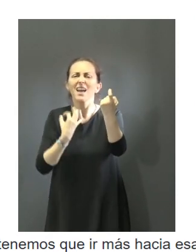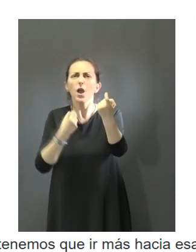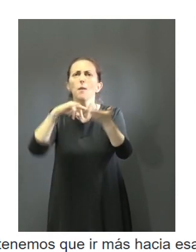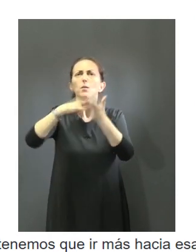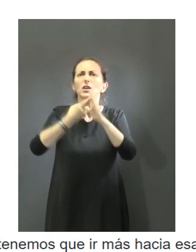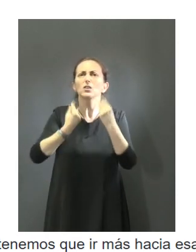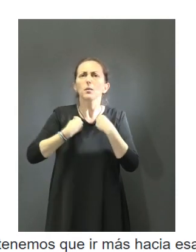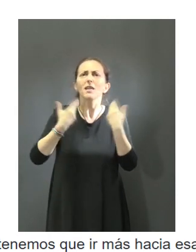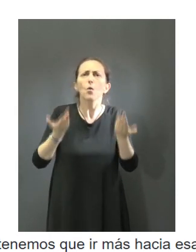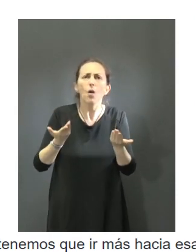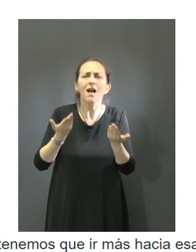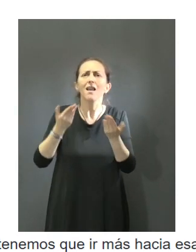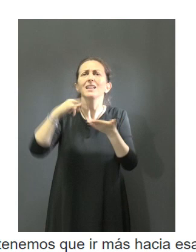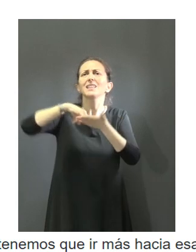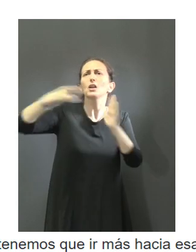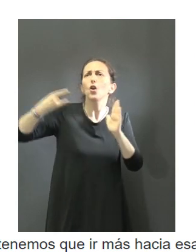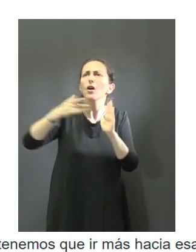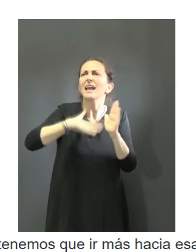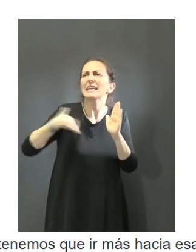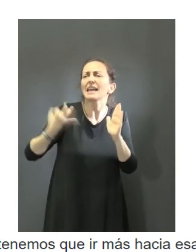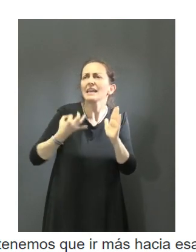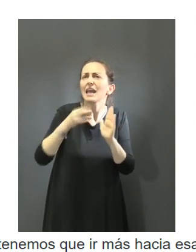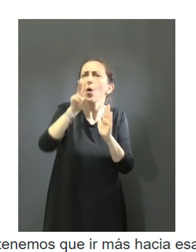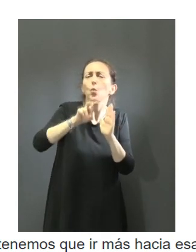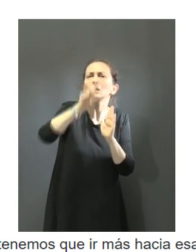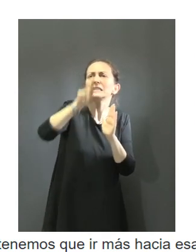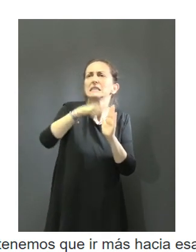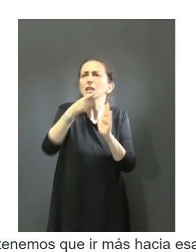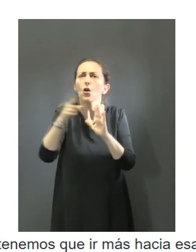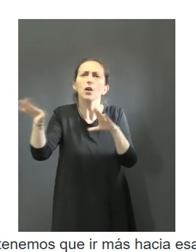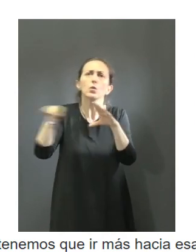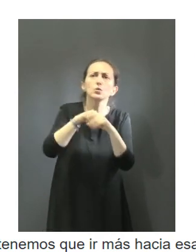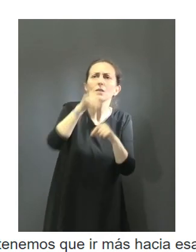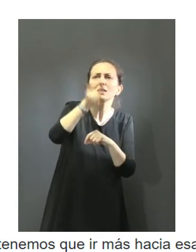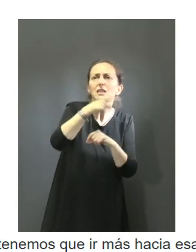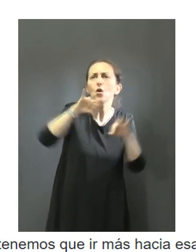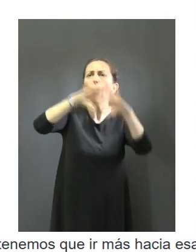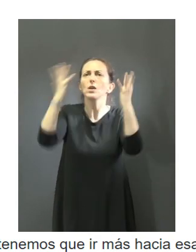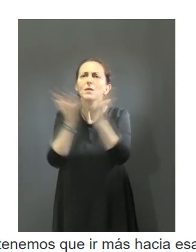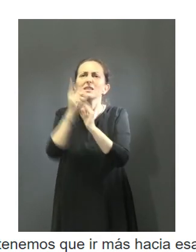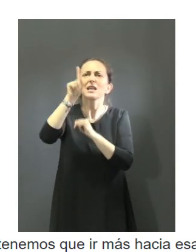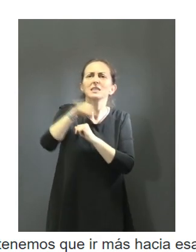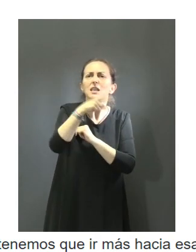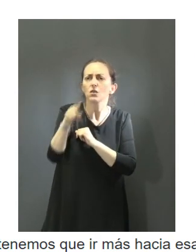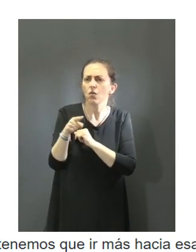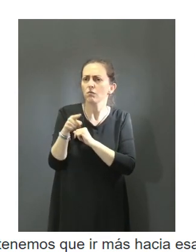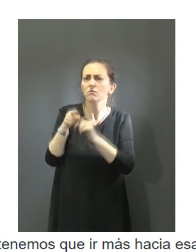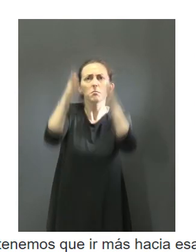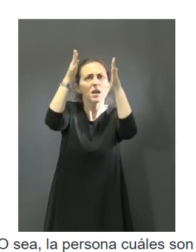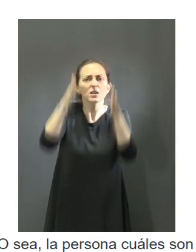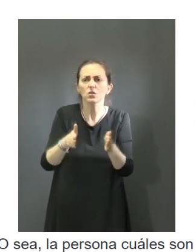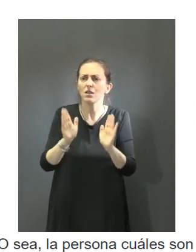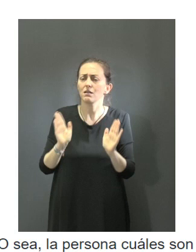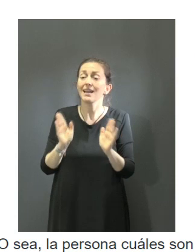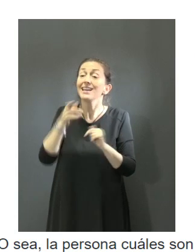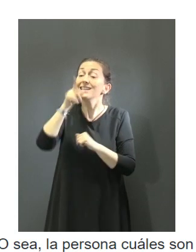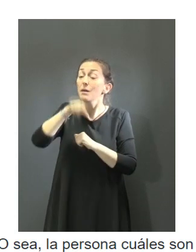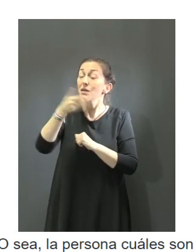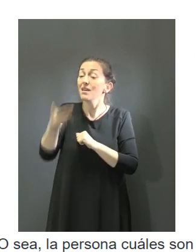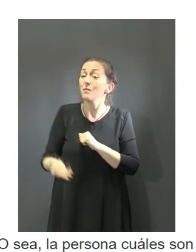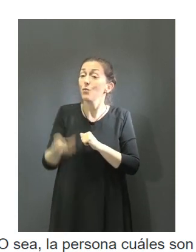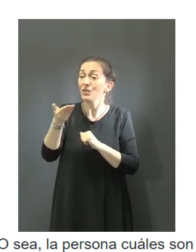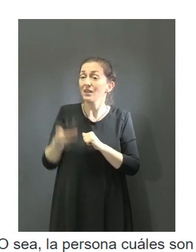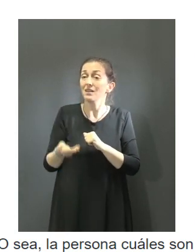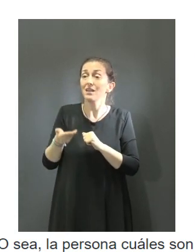vida, que la tecnología sea útil, que sea inclusiva, que sea universal. Y hay una parte también en